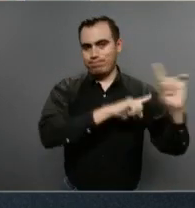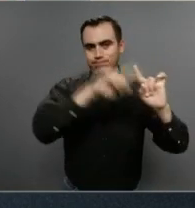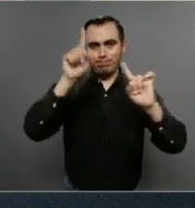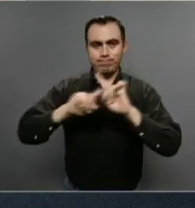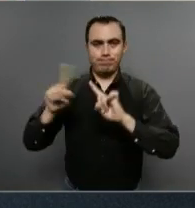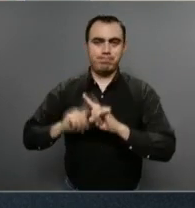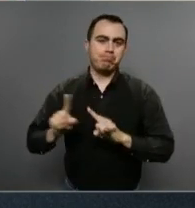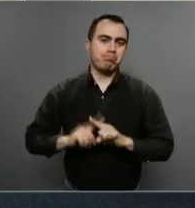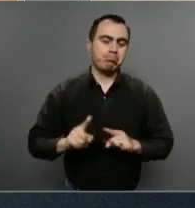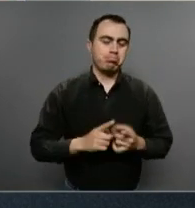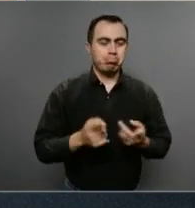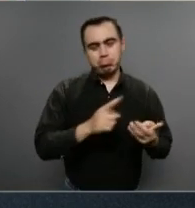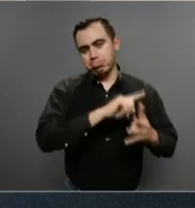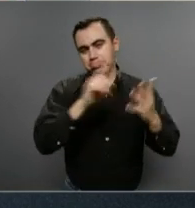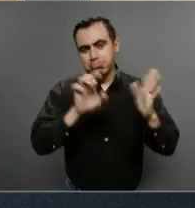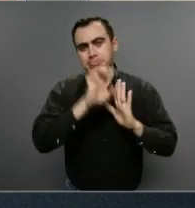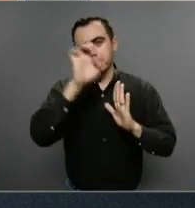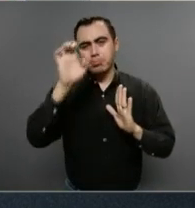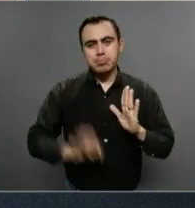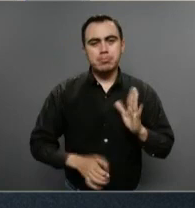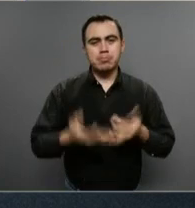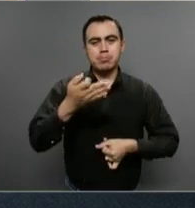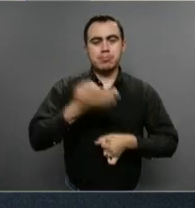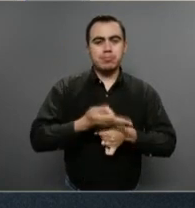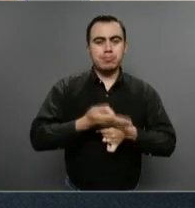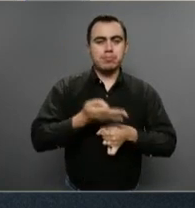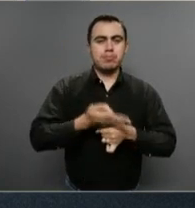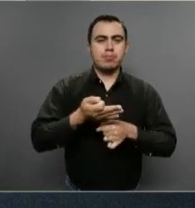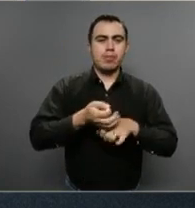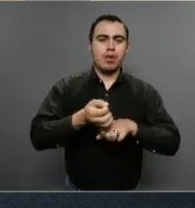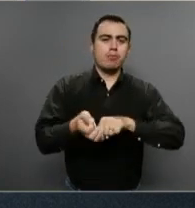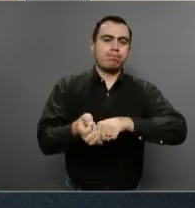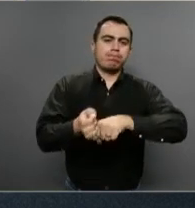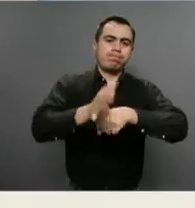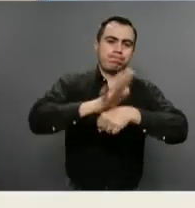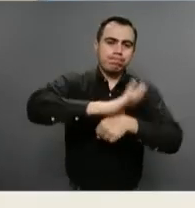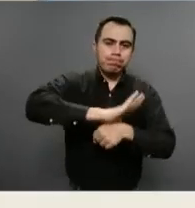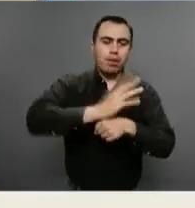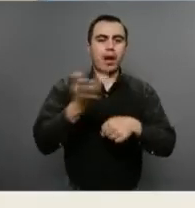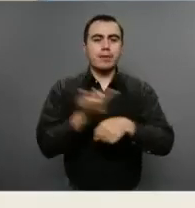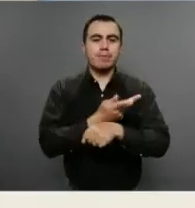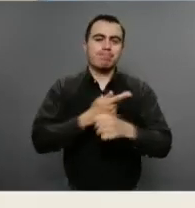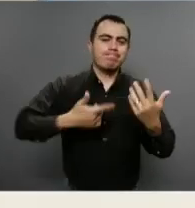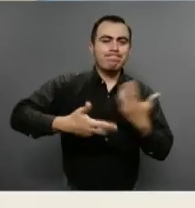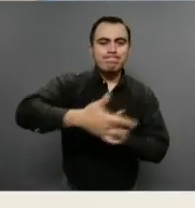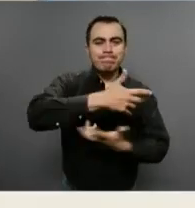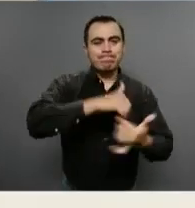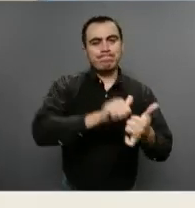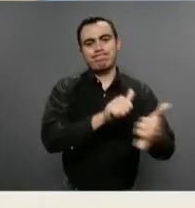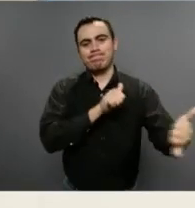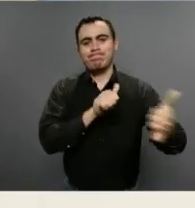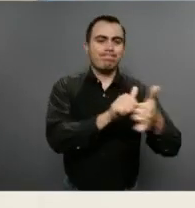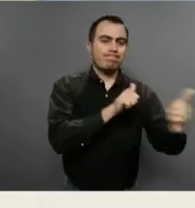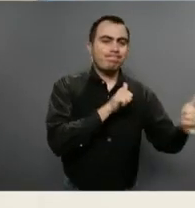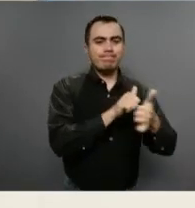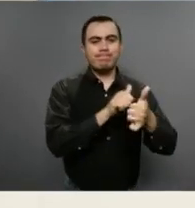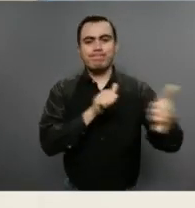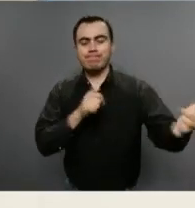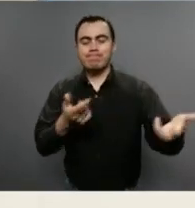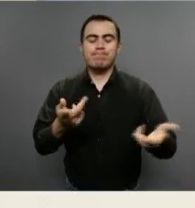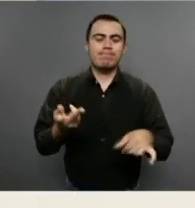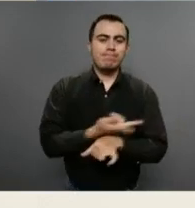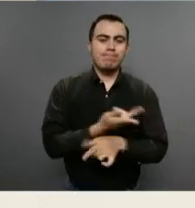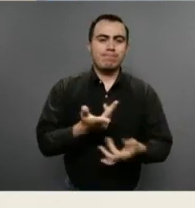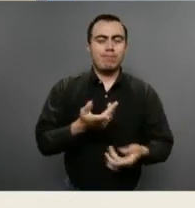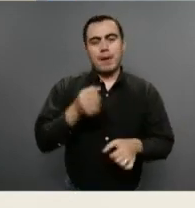las consecuencias de lo que estamos viviendo, el ajuste social en nuestras vidas. Y pues parte de estos segmentos tiene que ver con